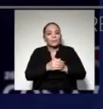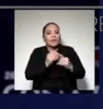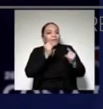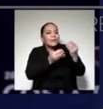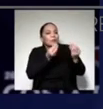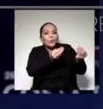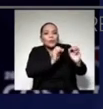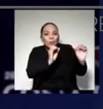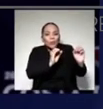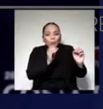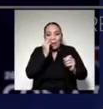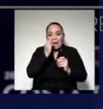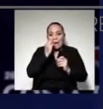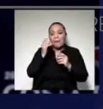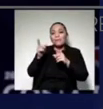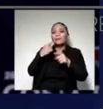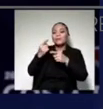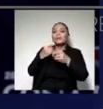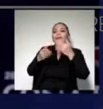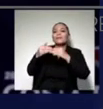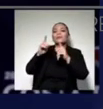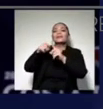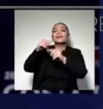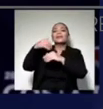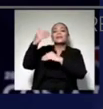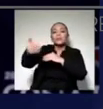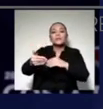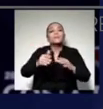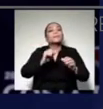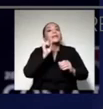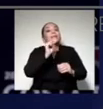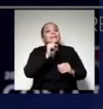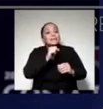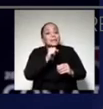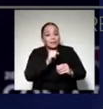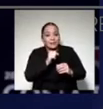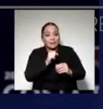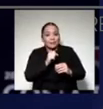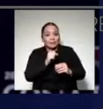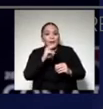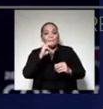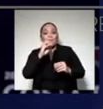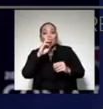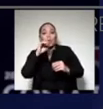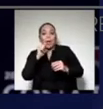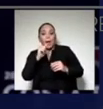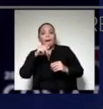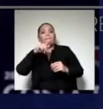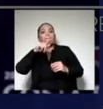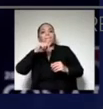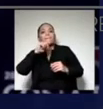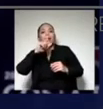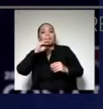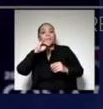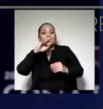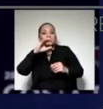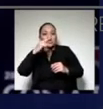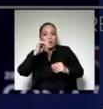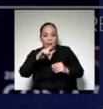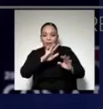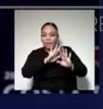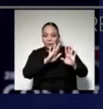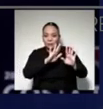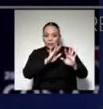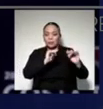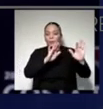pero es que usted acaba de decir el servicio lo dio hasta después. Sí, solo la demora para Michal. Doctora, y otra pregunta, considerando